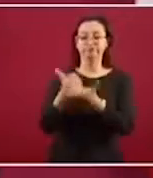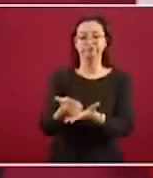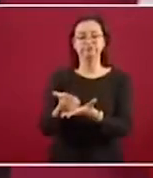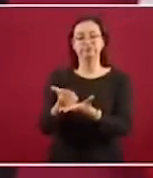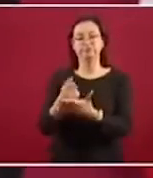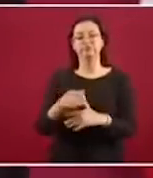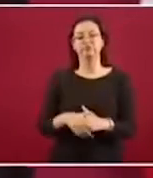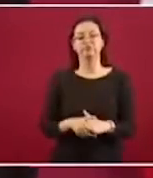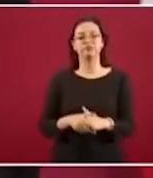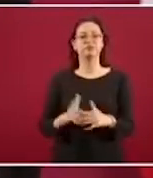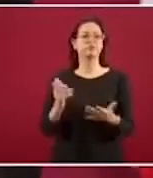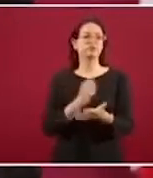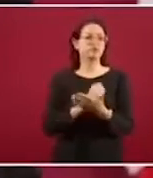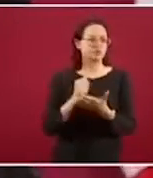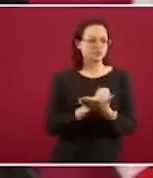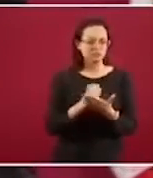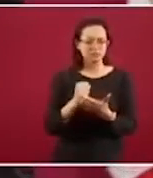Los créditos,